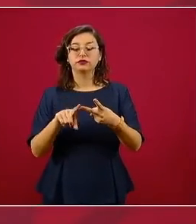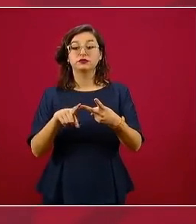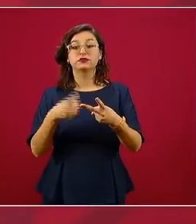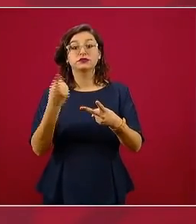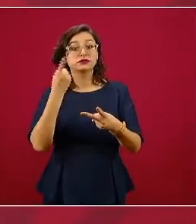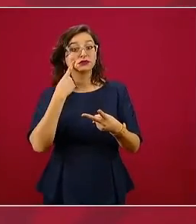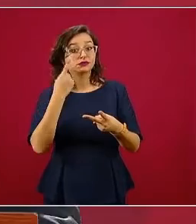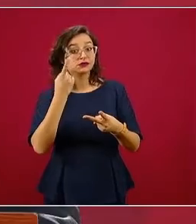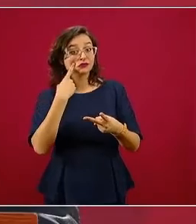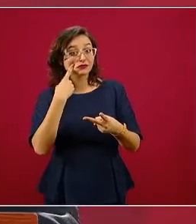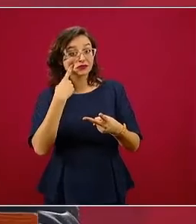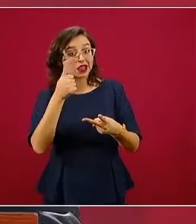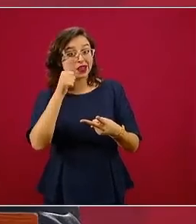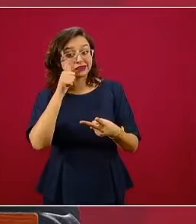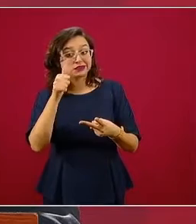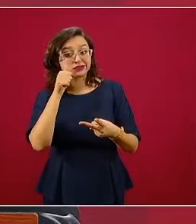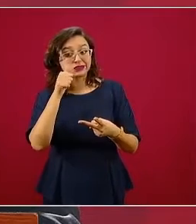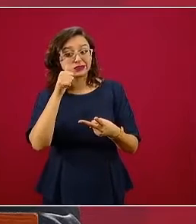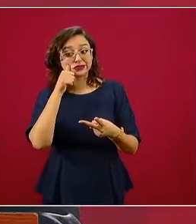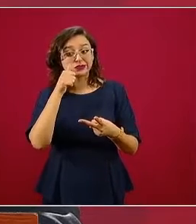ojo, mucho ojo,